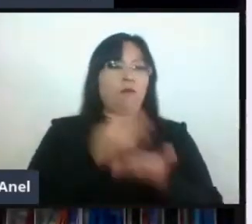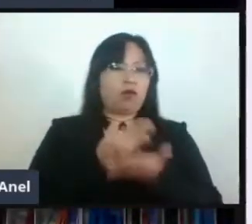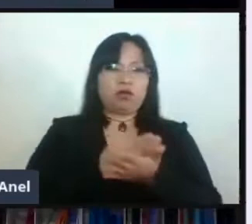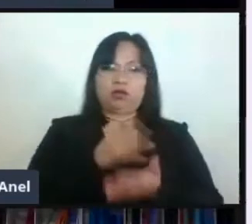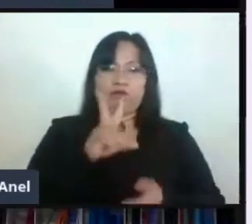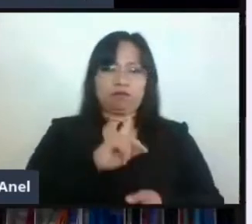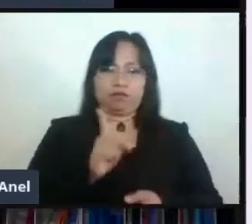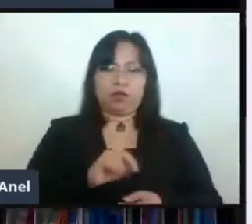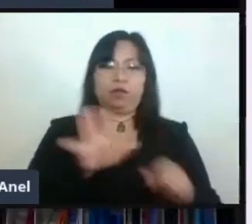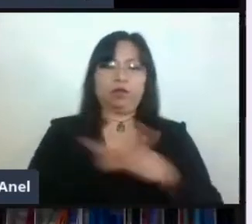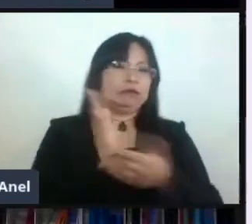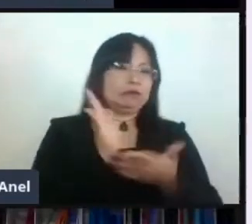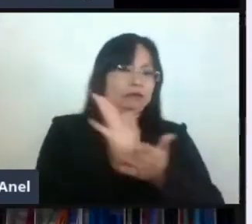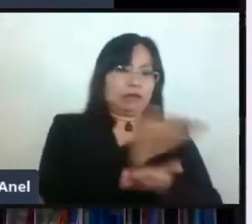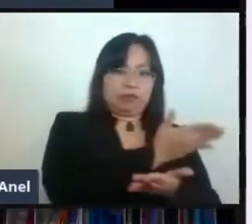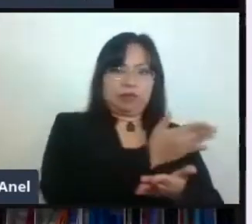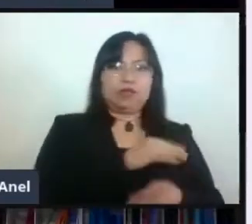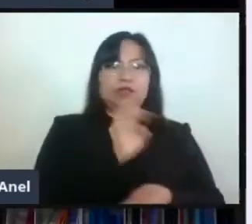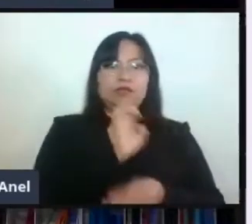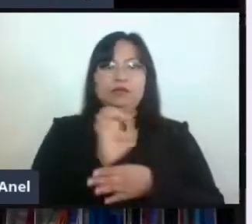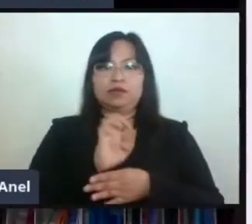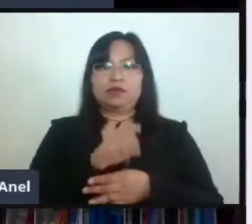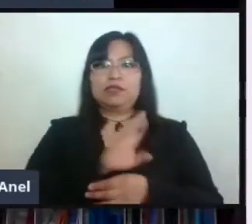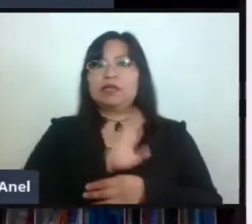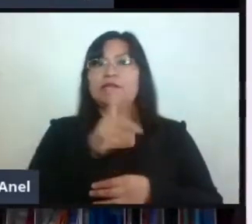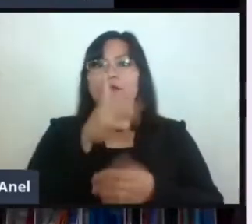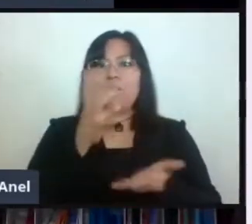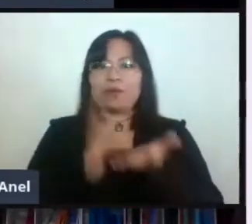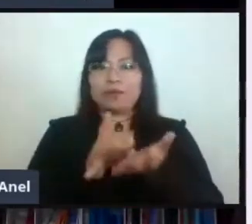compuestos. Entonces, esa es la respuesta